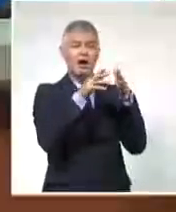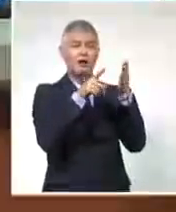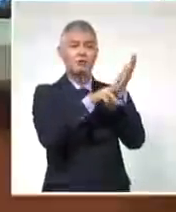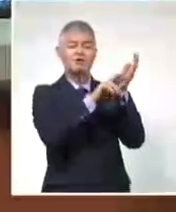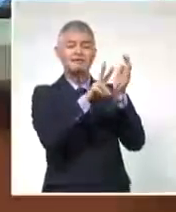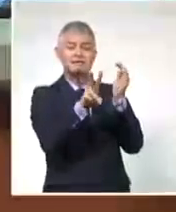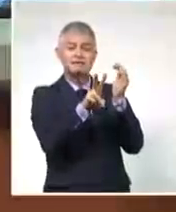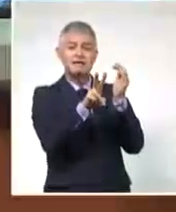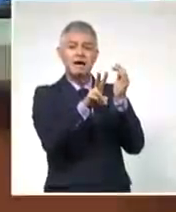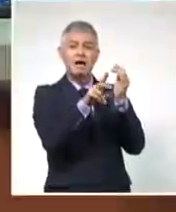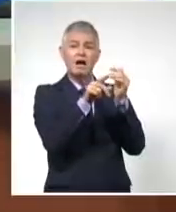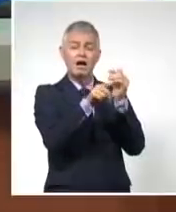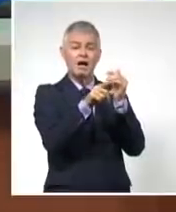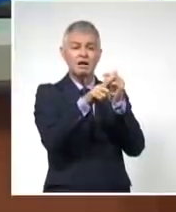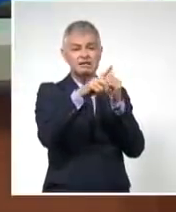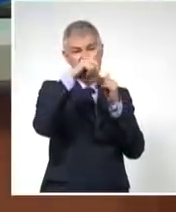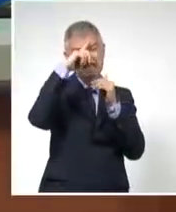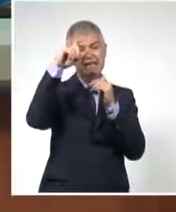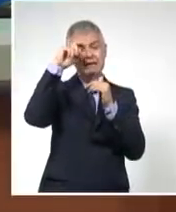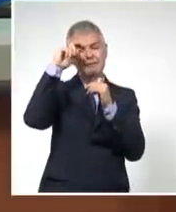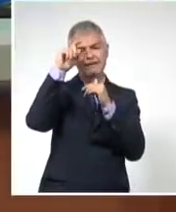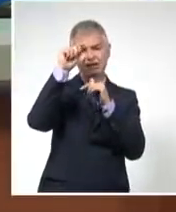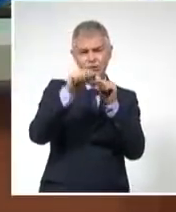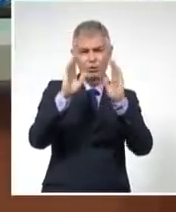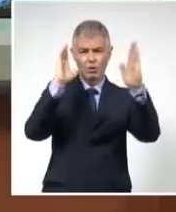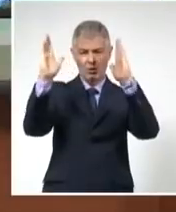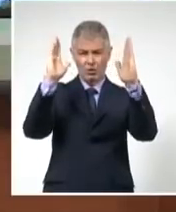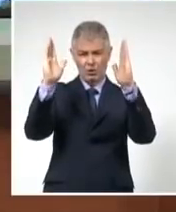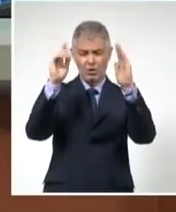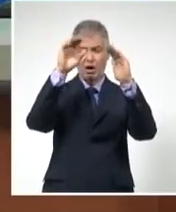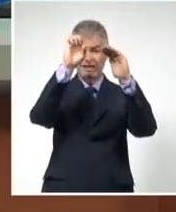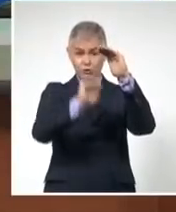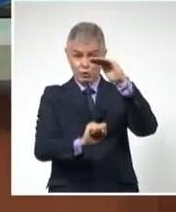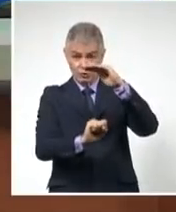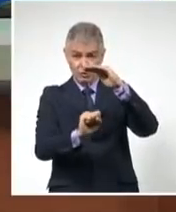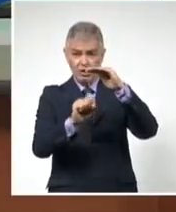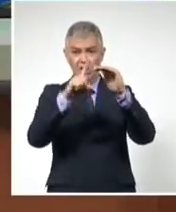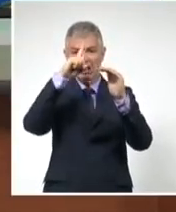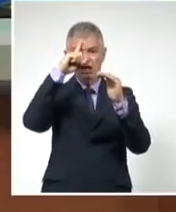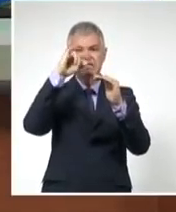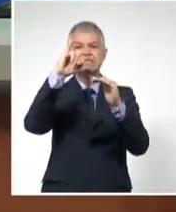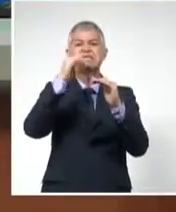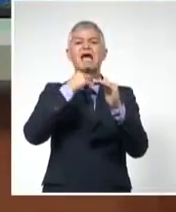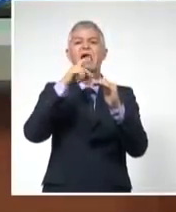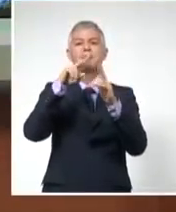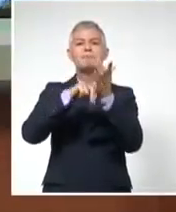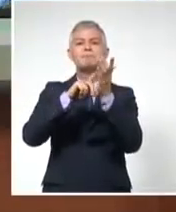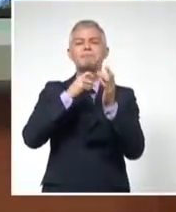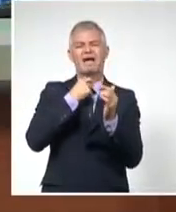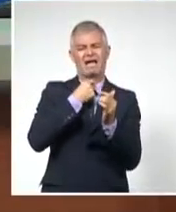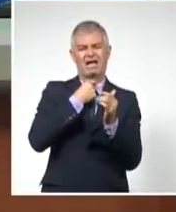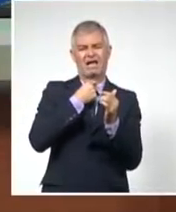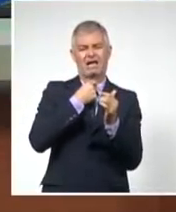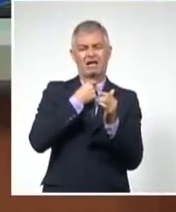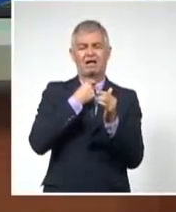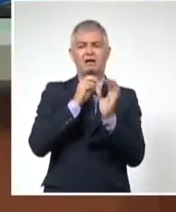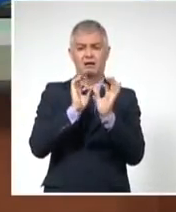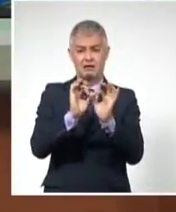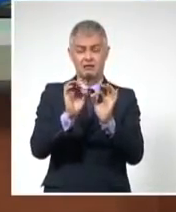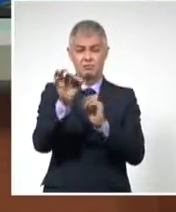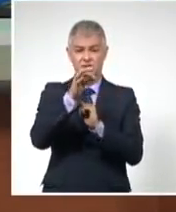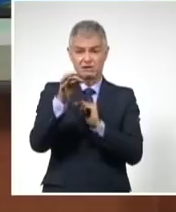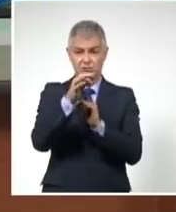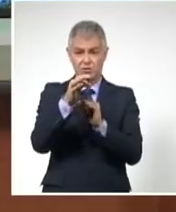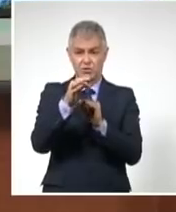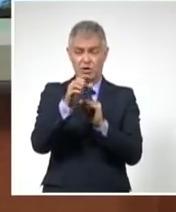de Santi Espíritus, pues en la Sierpe y también en esta zona de